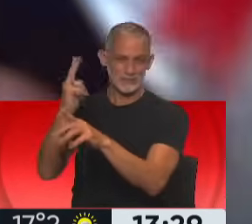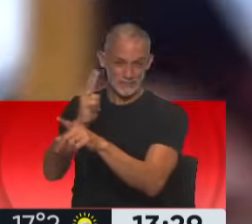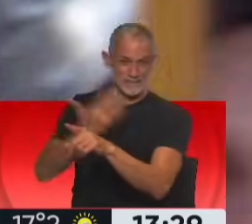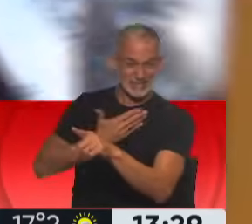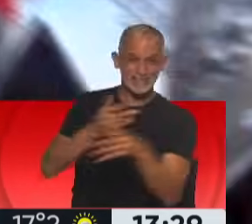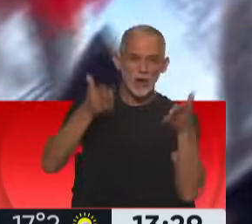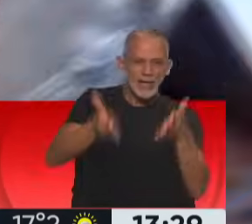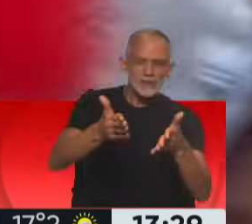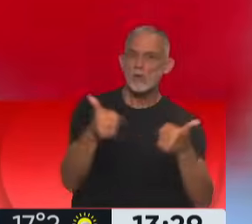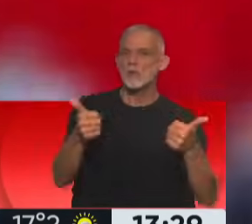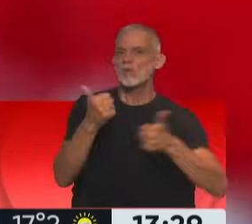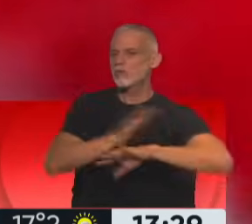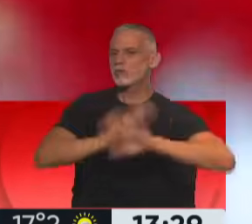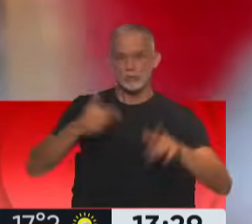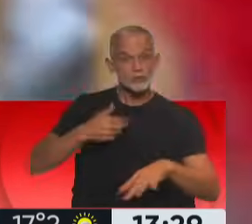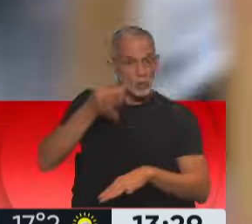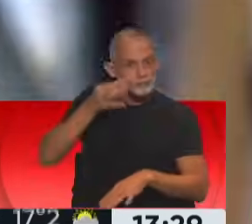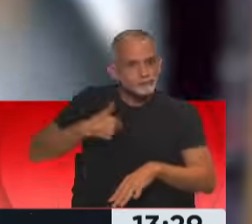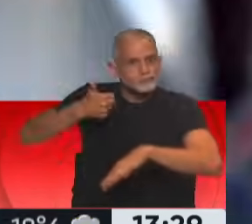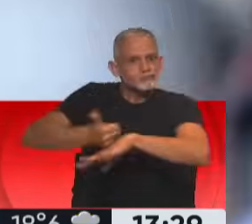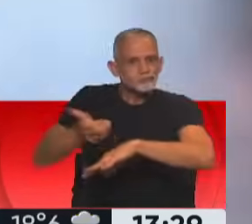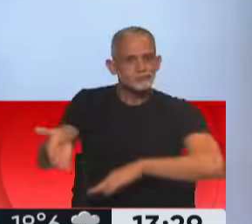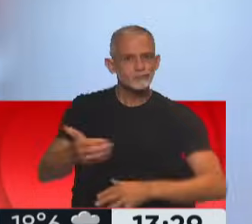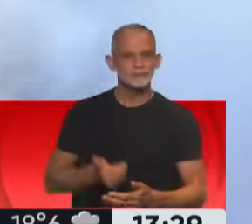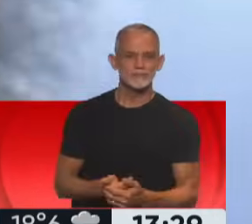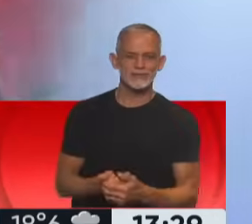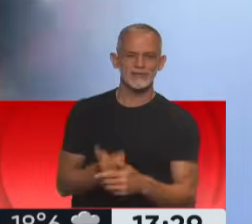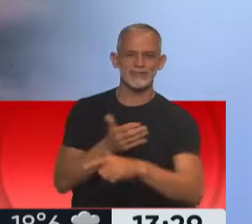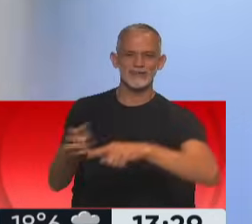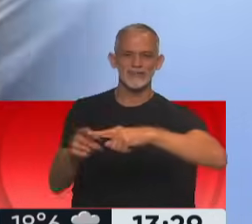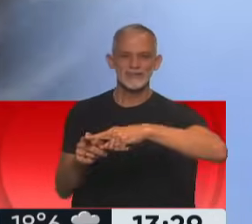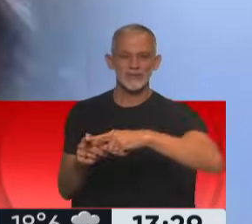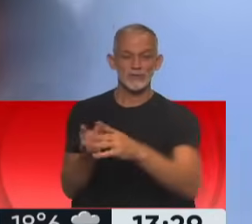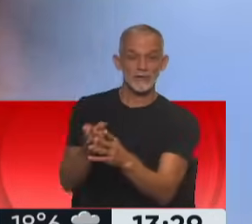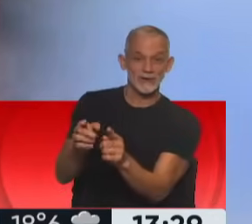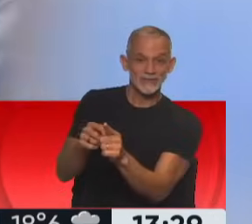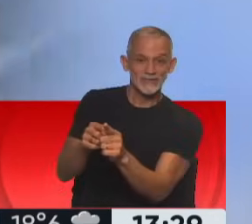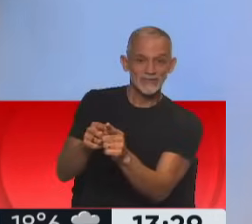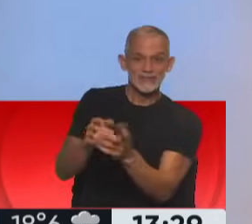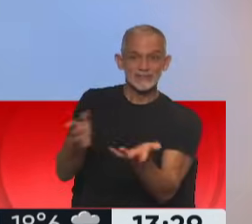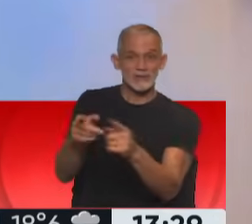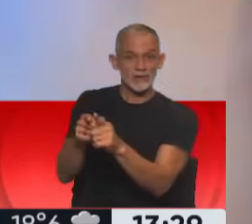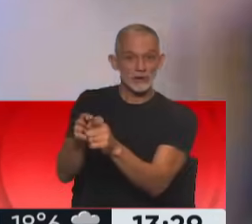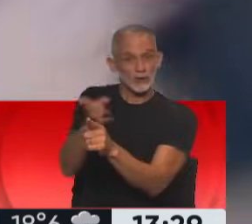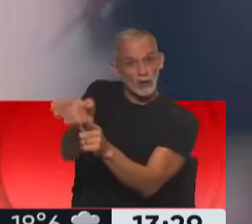fue impactante. Yo tuve la suerte de ser testigo preferencial de eso y la verdad,